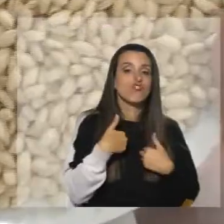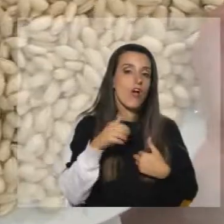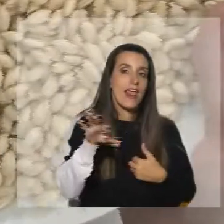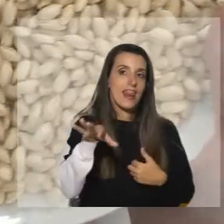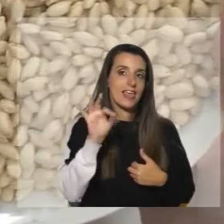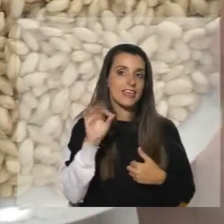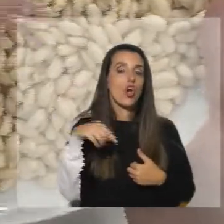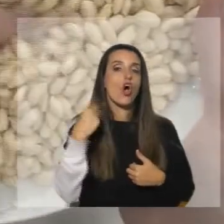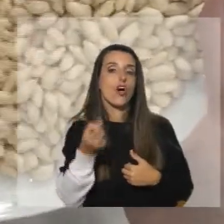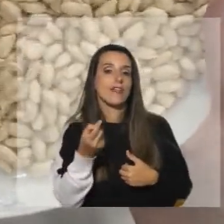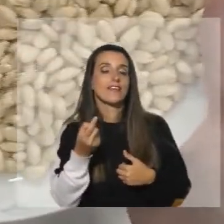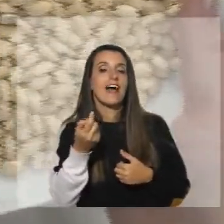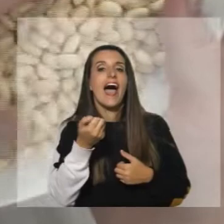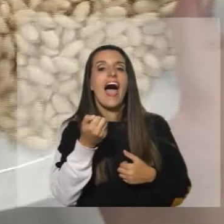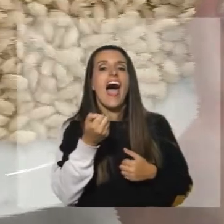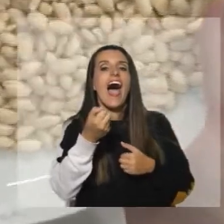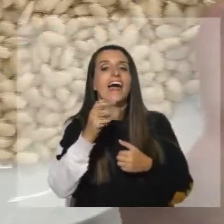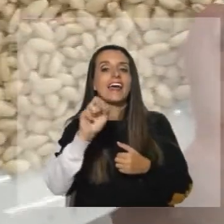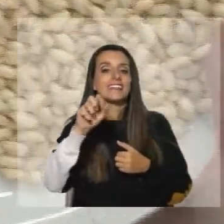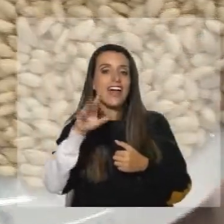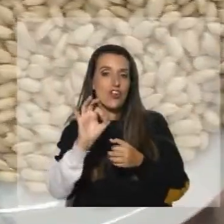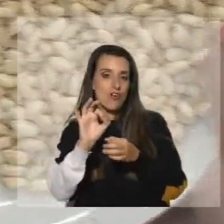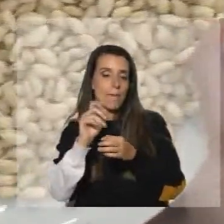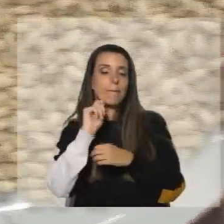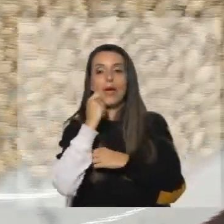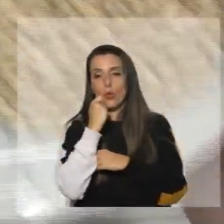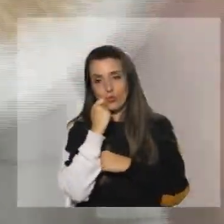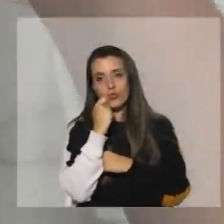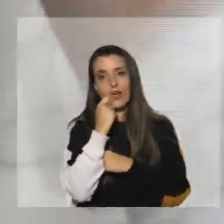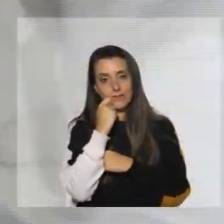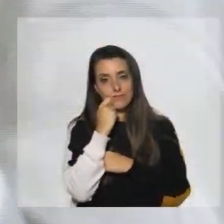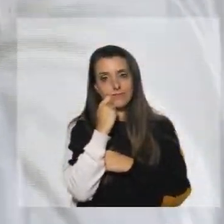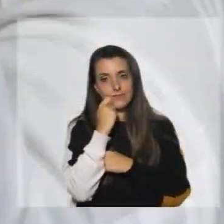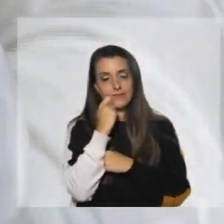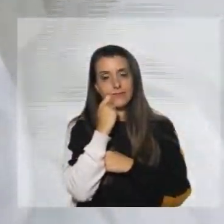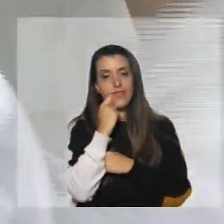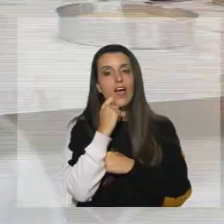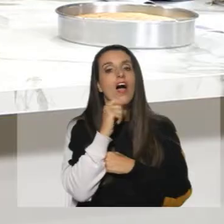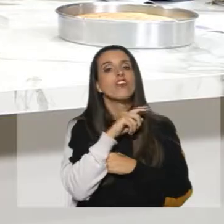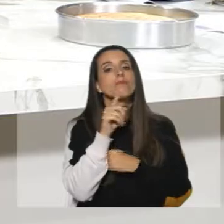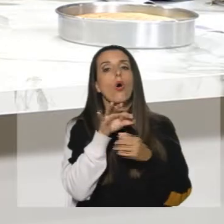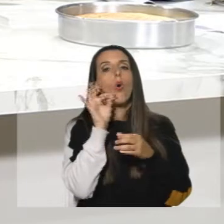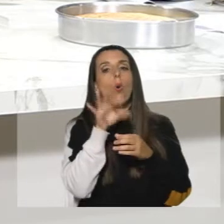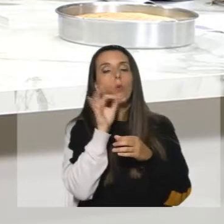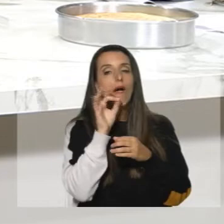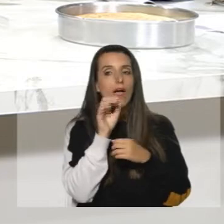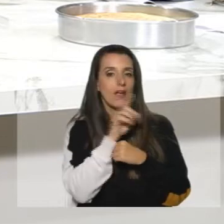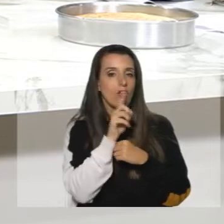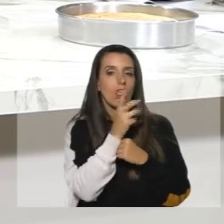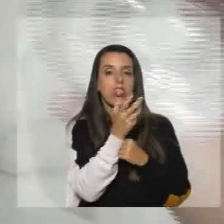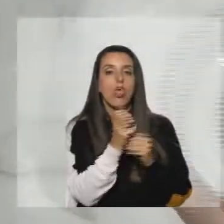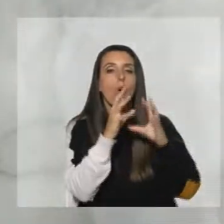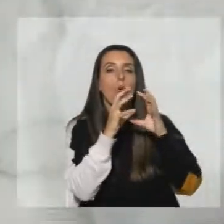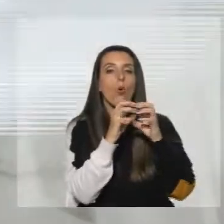pasas de arándano porque me encantan cómo quedan con el chocolate. Yo pensé que eran pasas de uva cuando las trajo, me recuerdo,